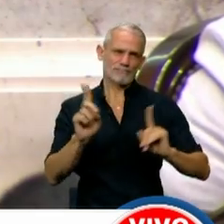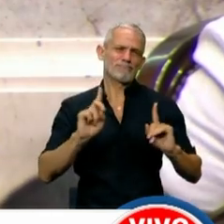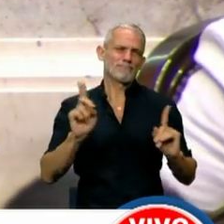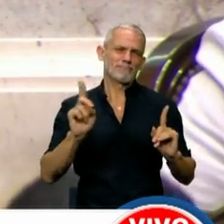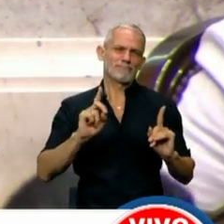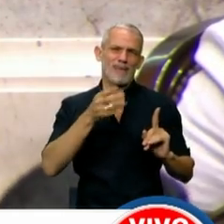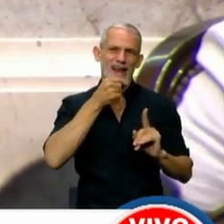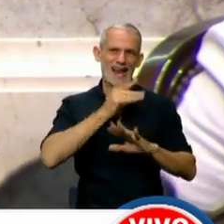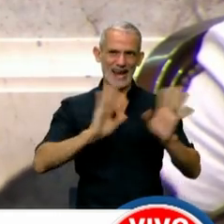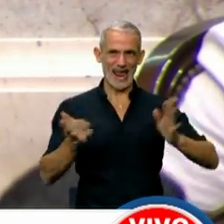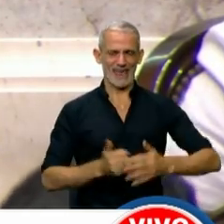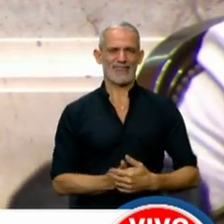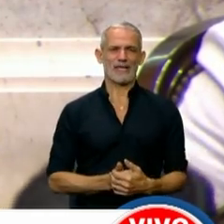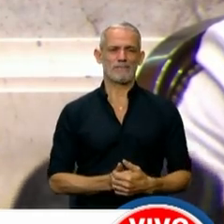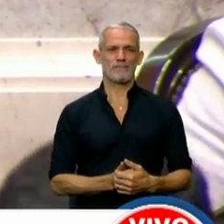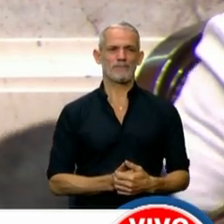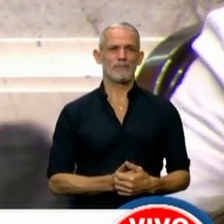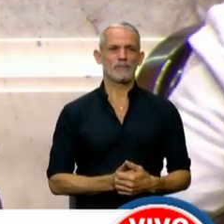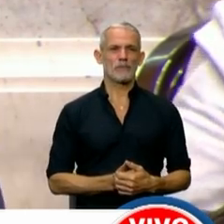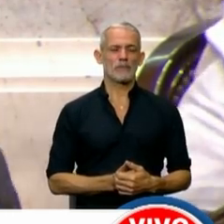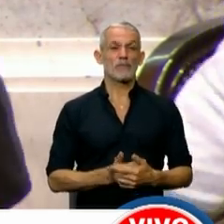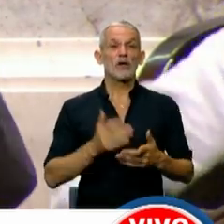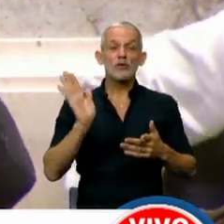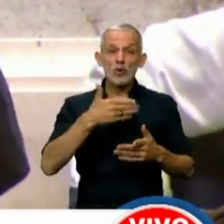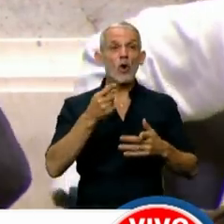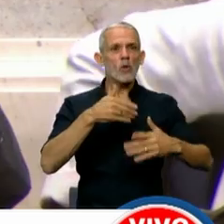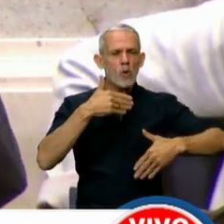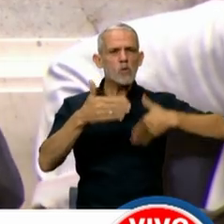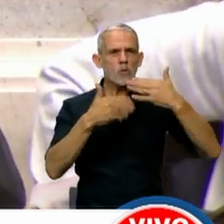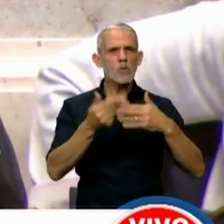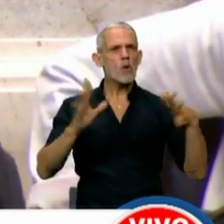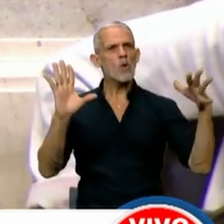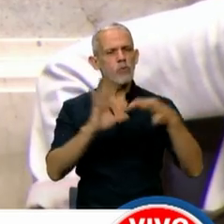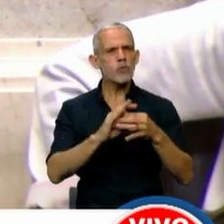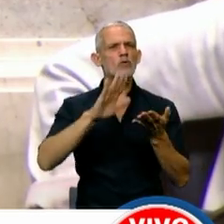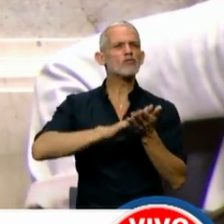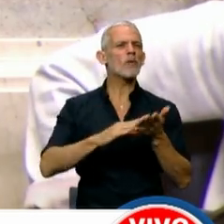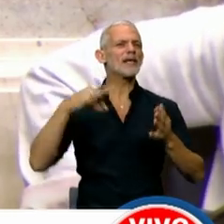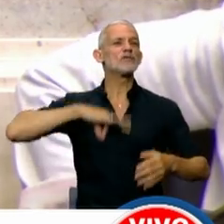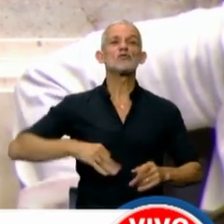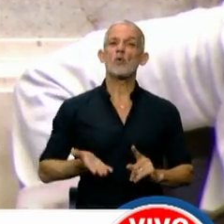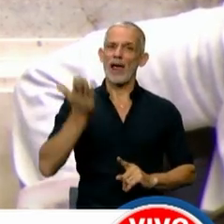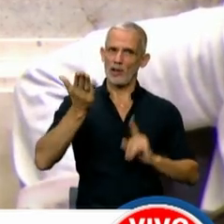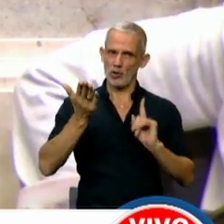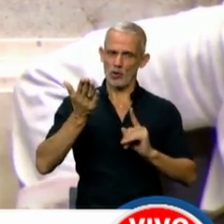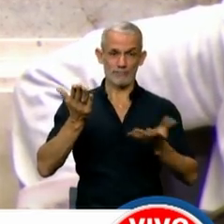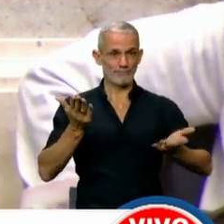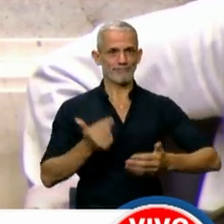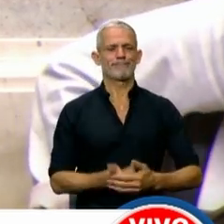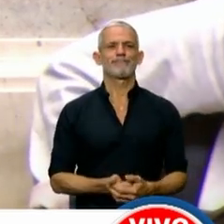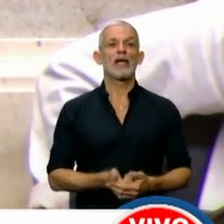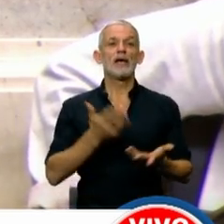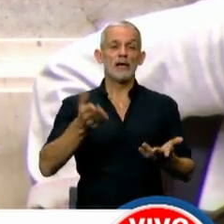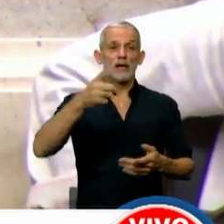absolutamente ninguna otra variable económica todo se va a tener que ajustar al aumento de los salarios y